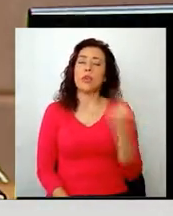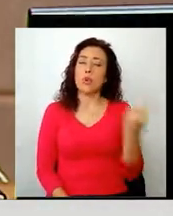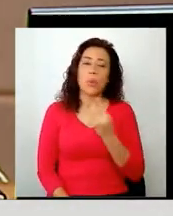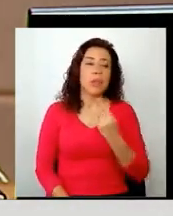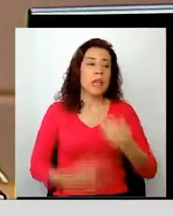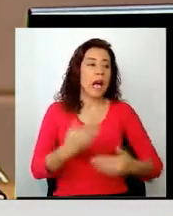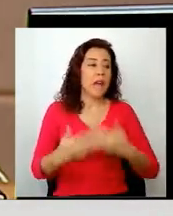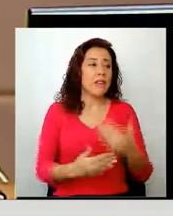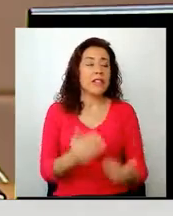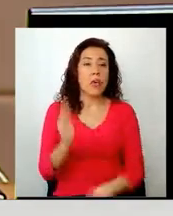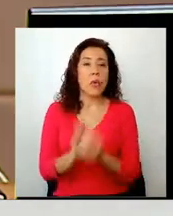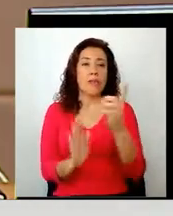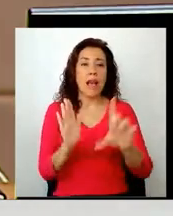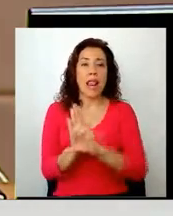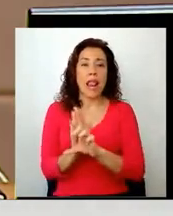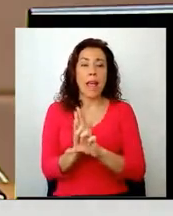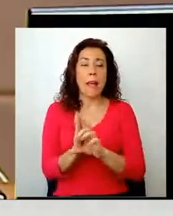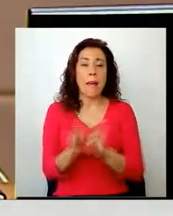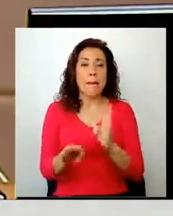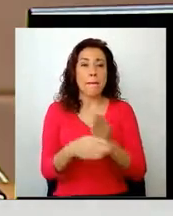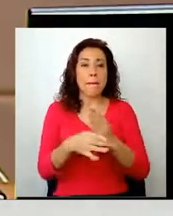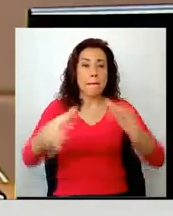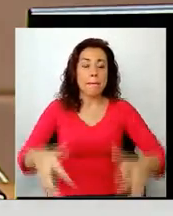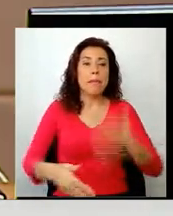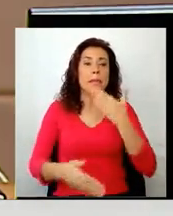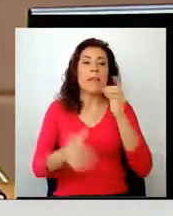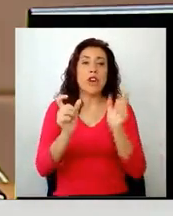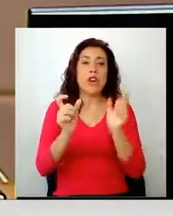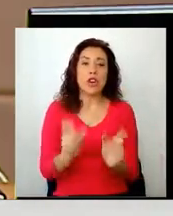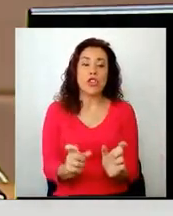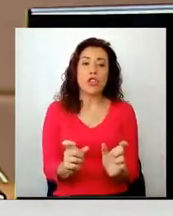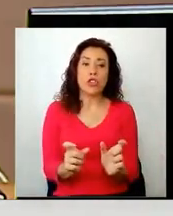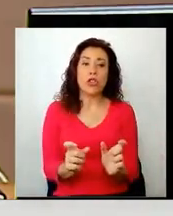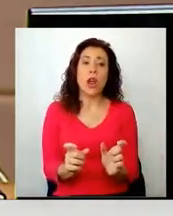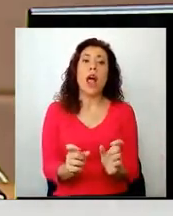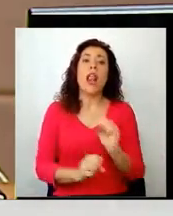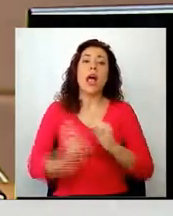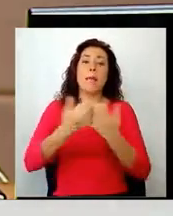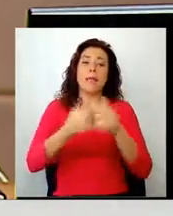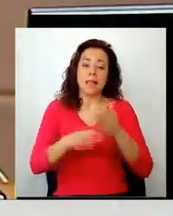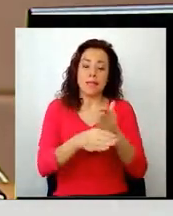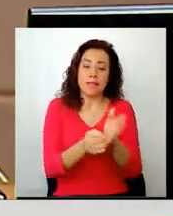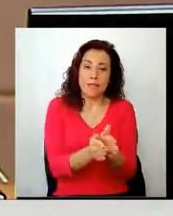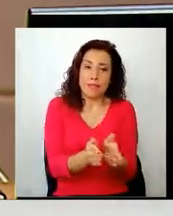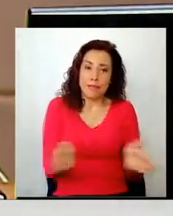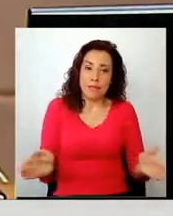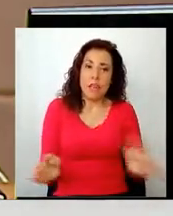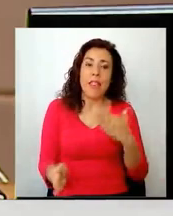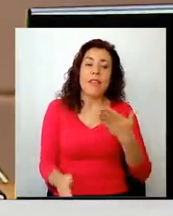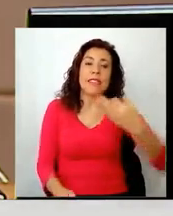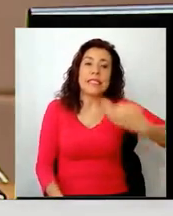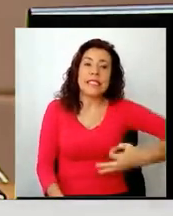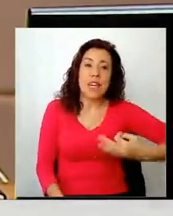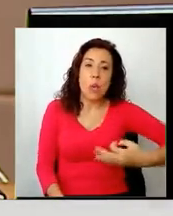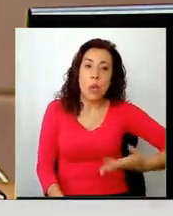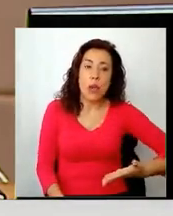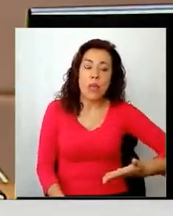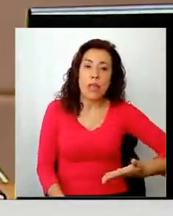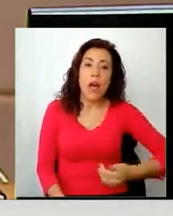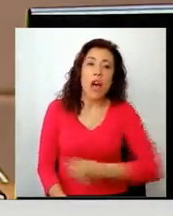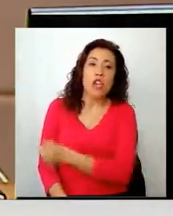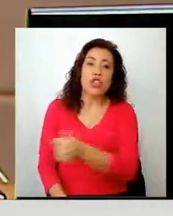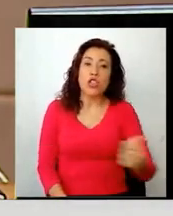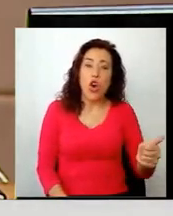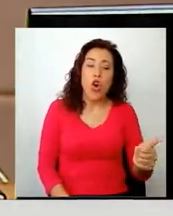nueva ley de pesca también regularice debidamente la acuicultura debiendo entregar certeza a todas a toda la ciudadanía